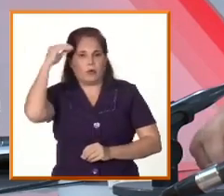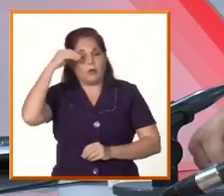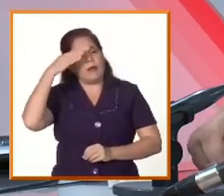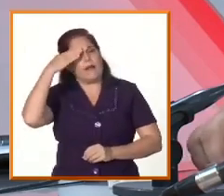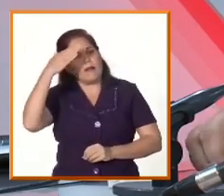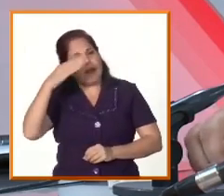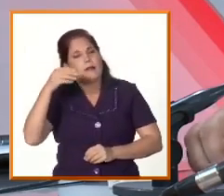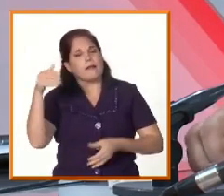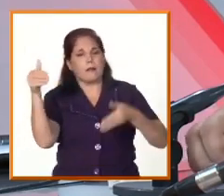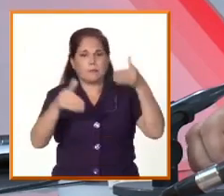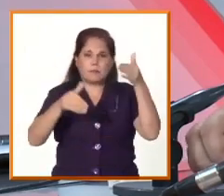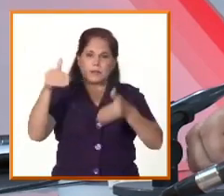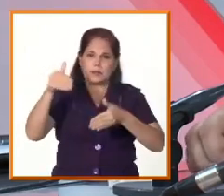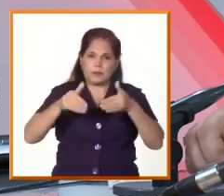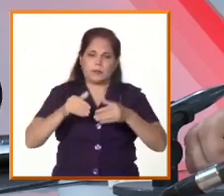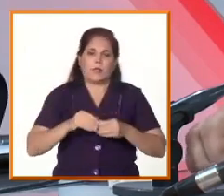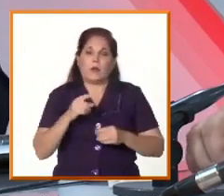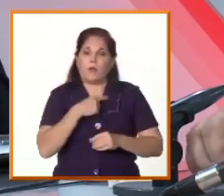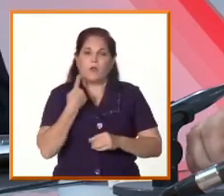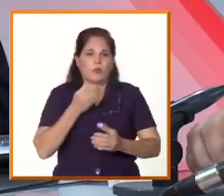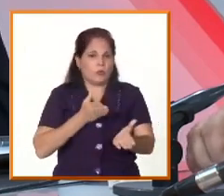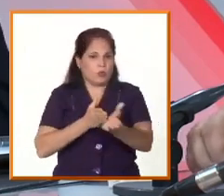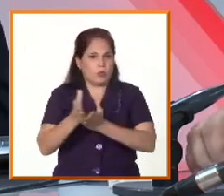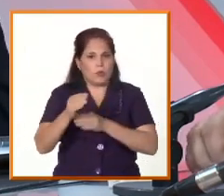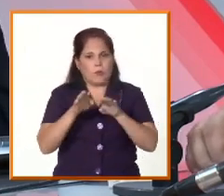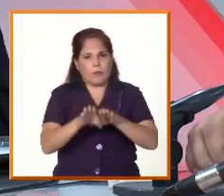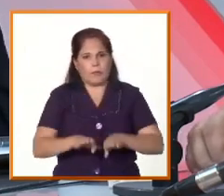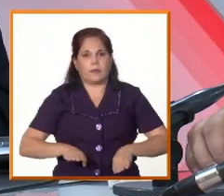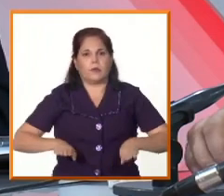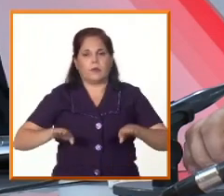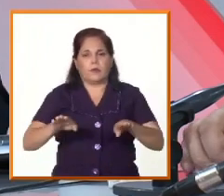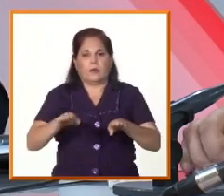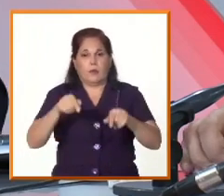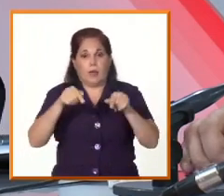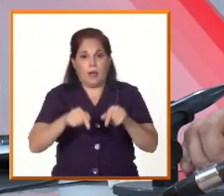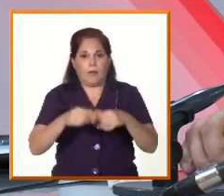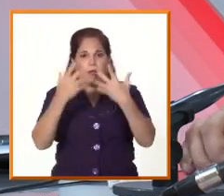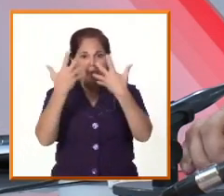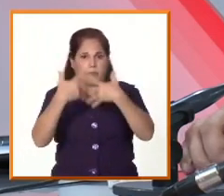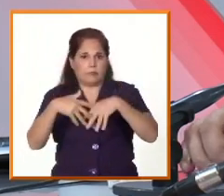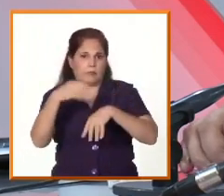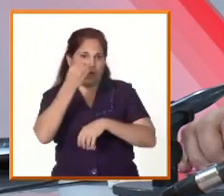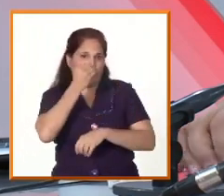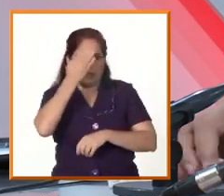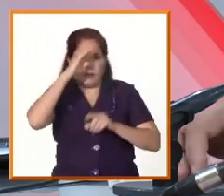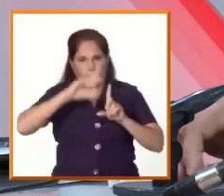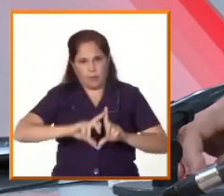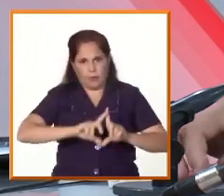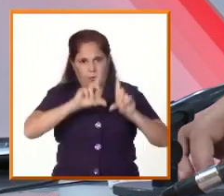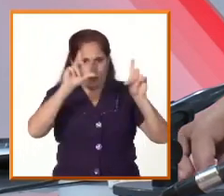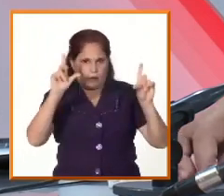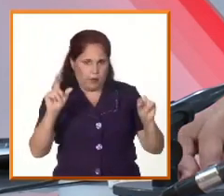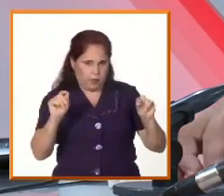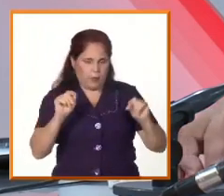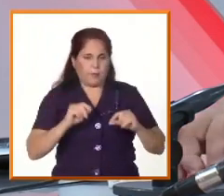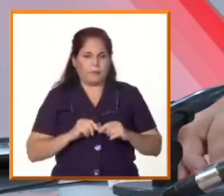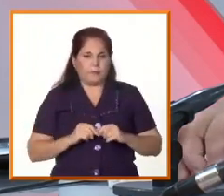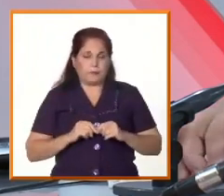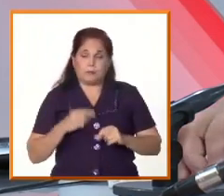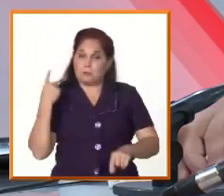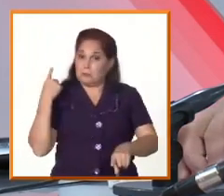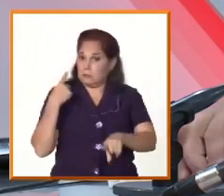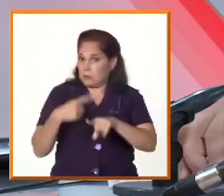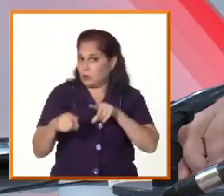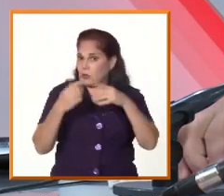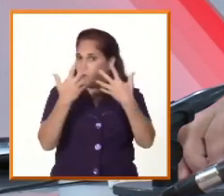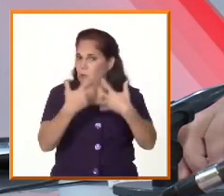Emilio por esta información nosotros Seguimos aquí en esta mesa redonda hablamos de la industria alimenticia cubana y miremos también hacia